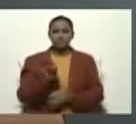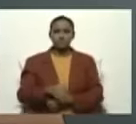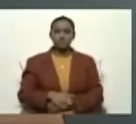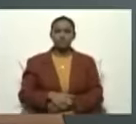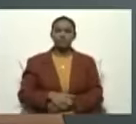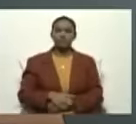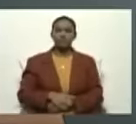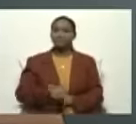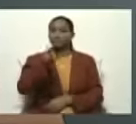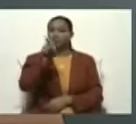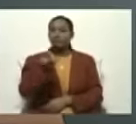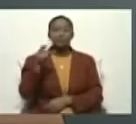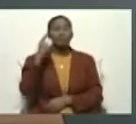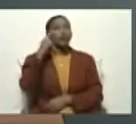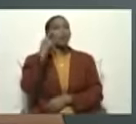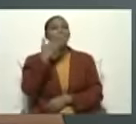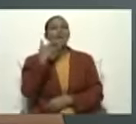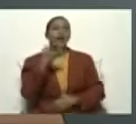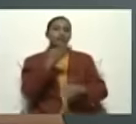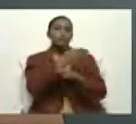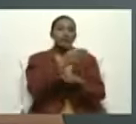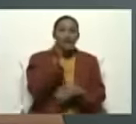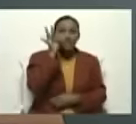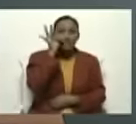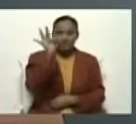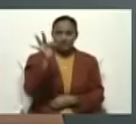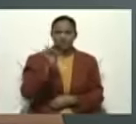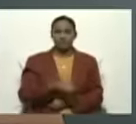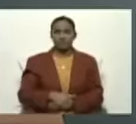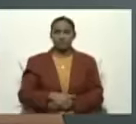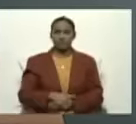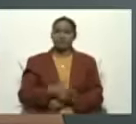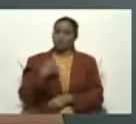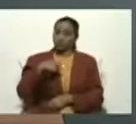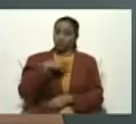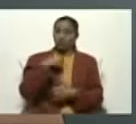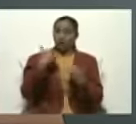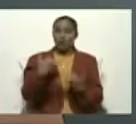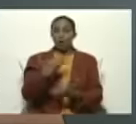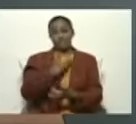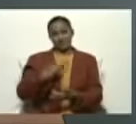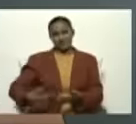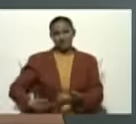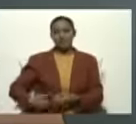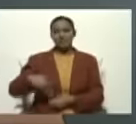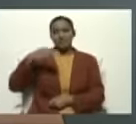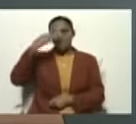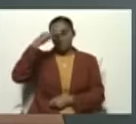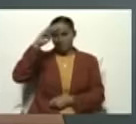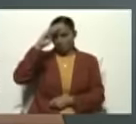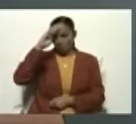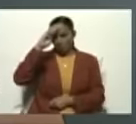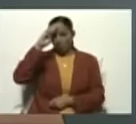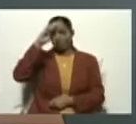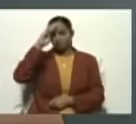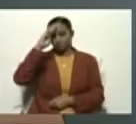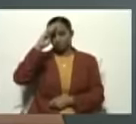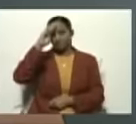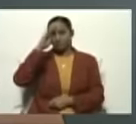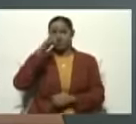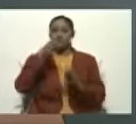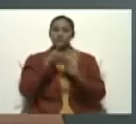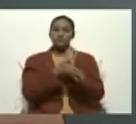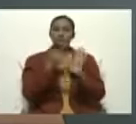Fiscalía y nosotros tenemos una indicación de nuestro presidente, a quien nos subordinamos a partir de lo que está establecido en la